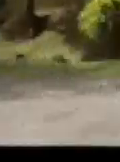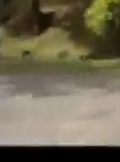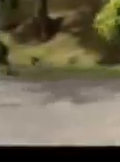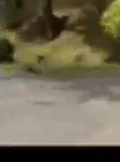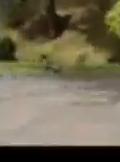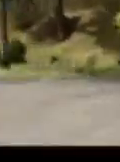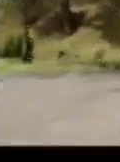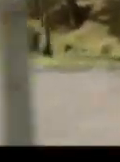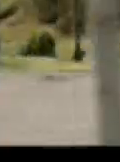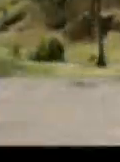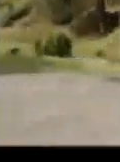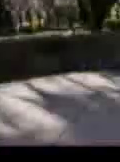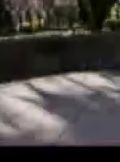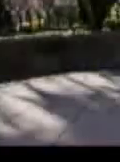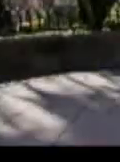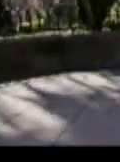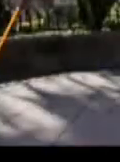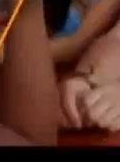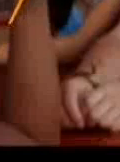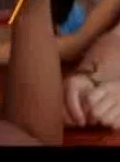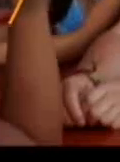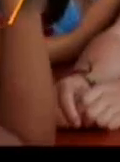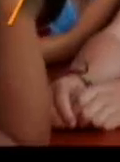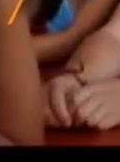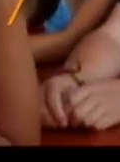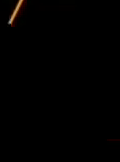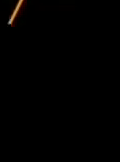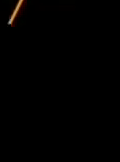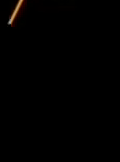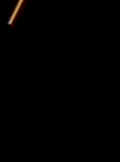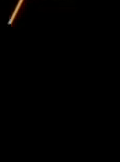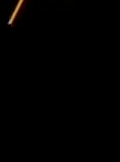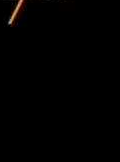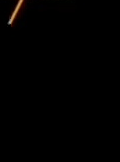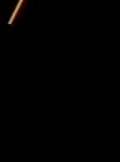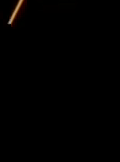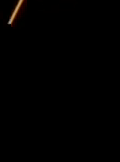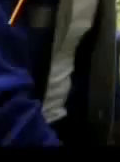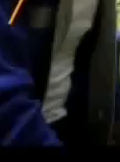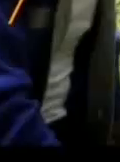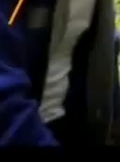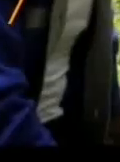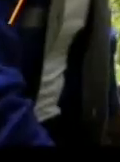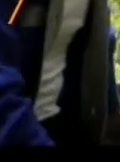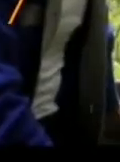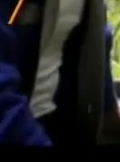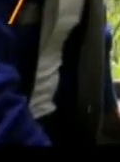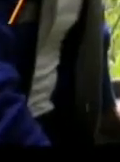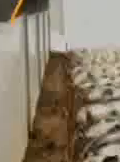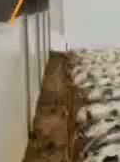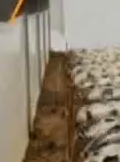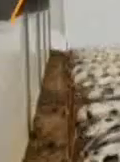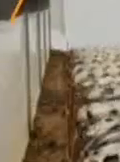Ecuador TV presenta Encuentros con el Cine Azuay, este domingo 18:00.